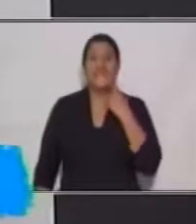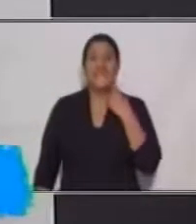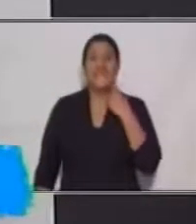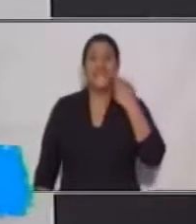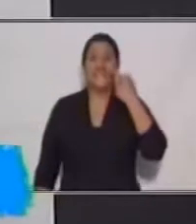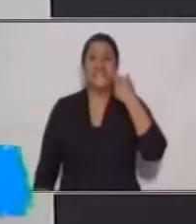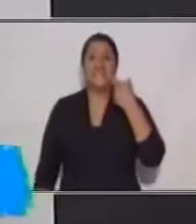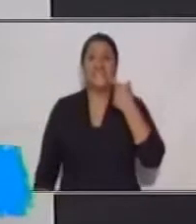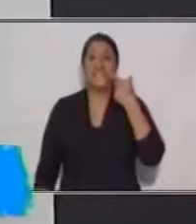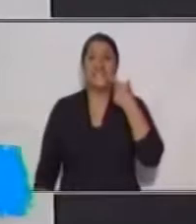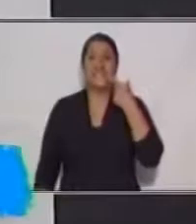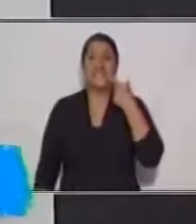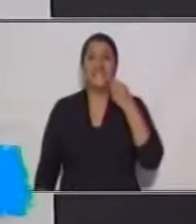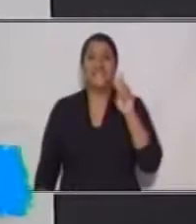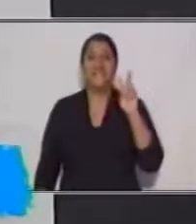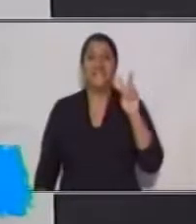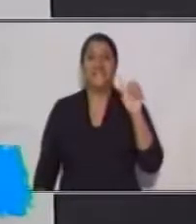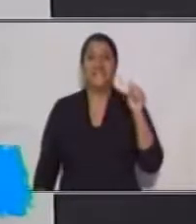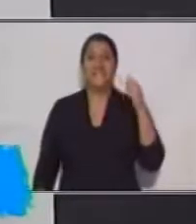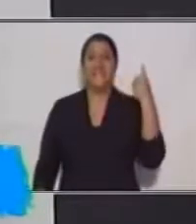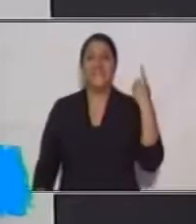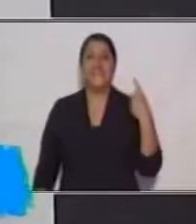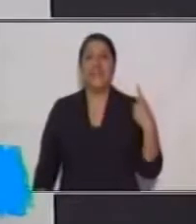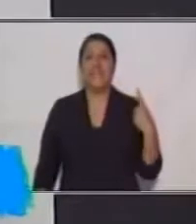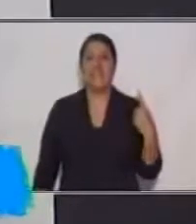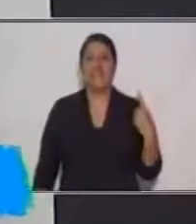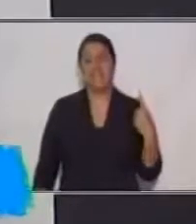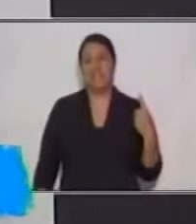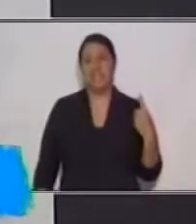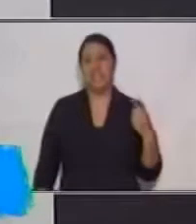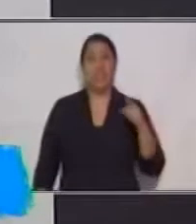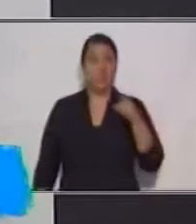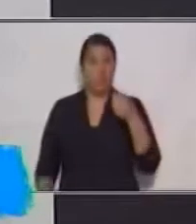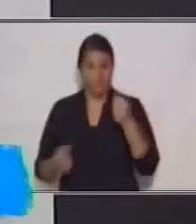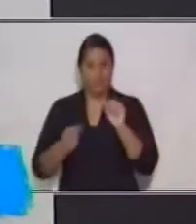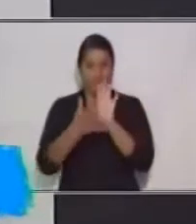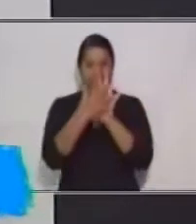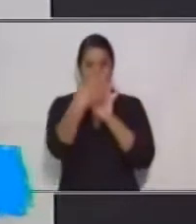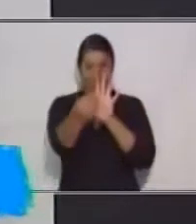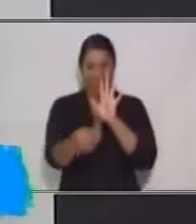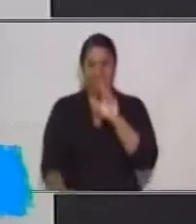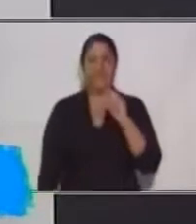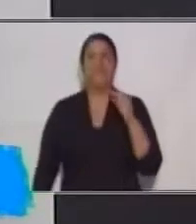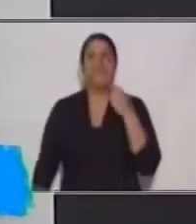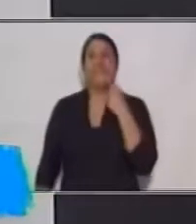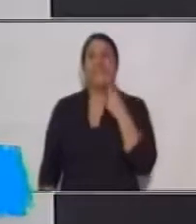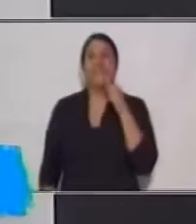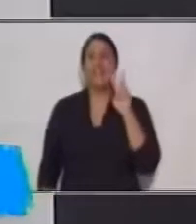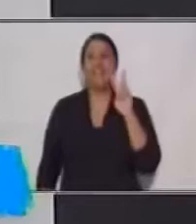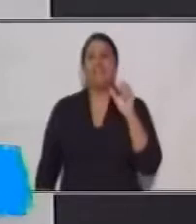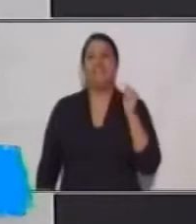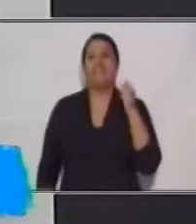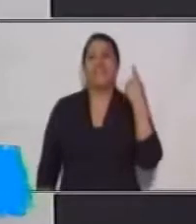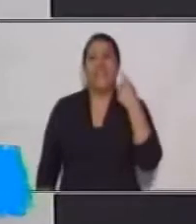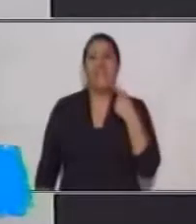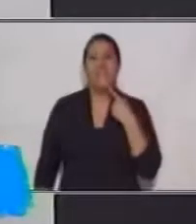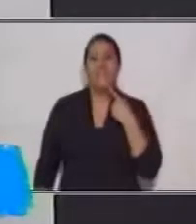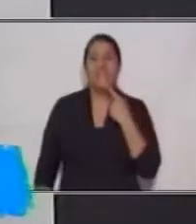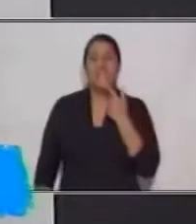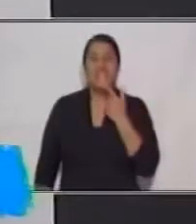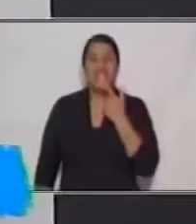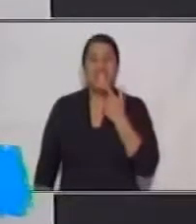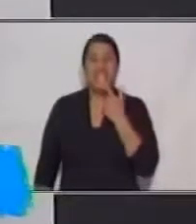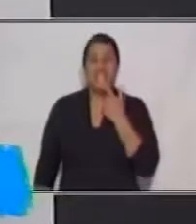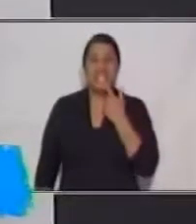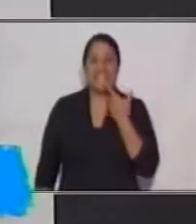momento de que expresemos ese sonido, vas. Entonces hágalo ahorita en casa, vas. Se puede dar cuenta entonces que nuestros dientes